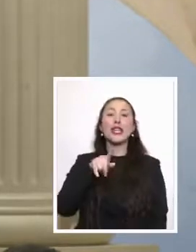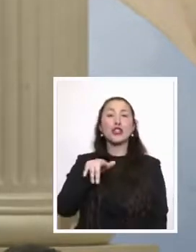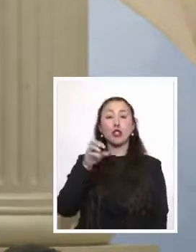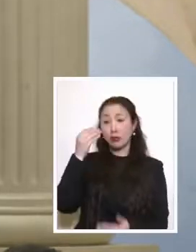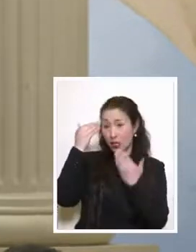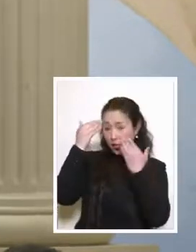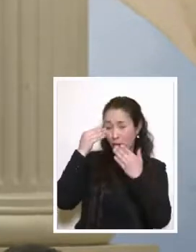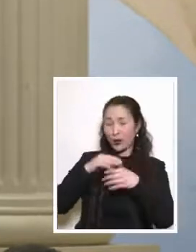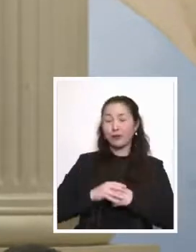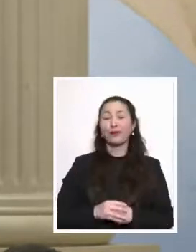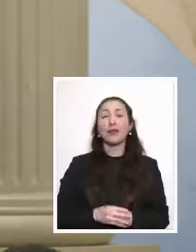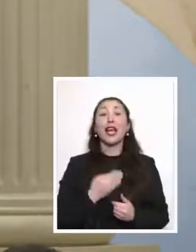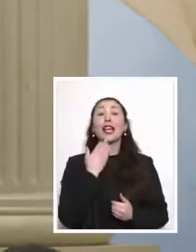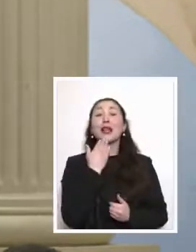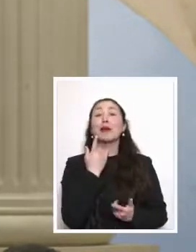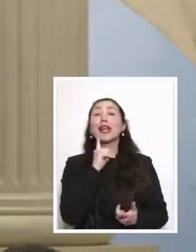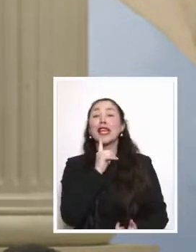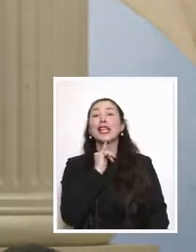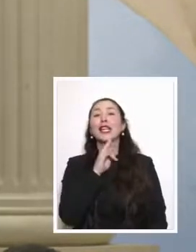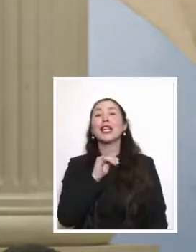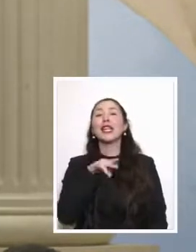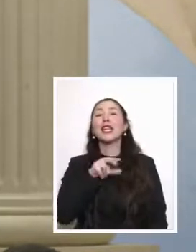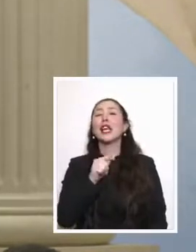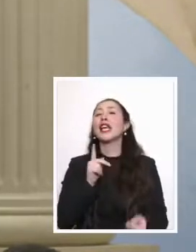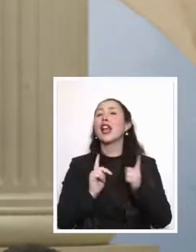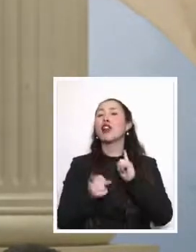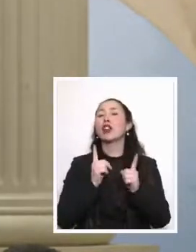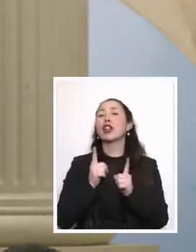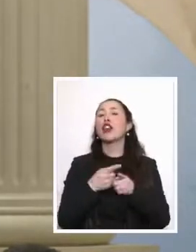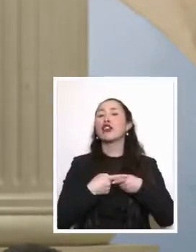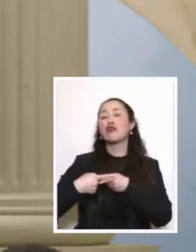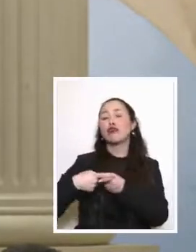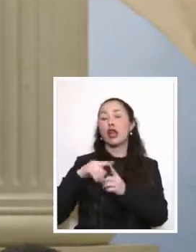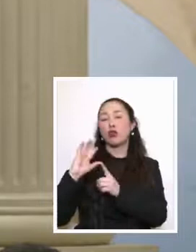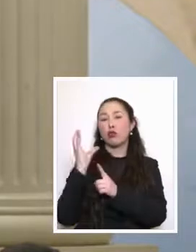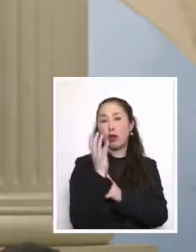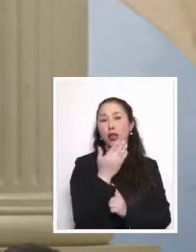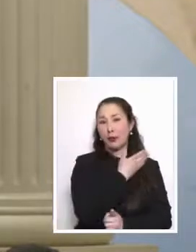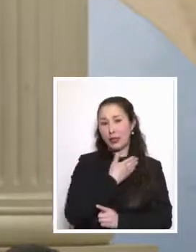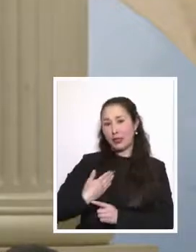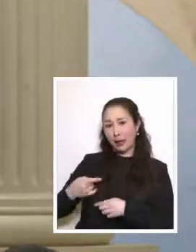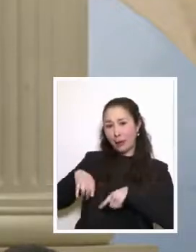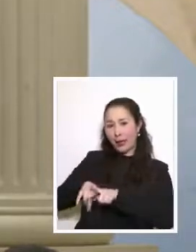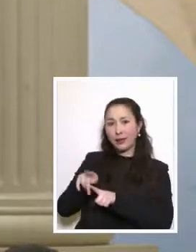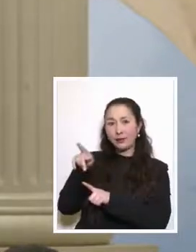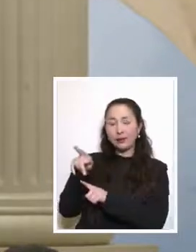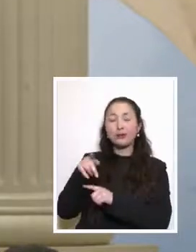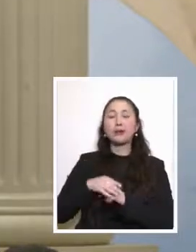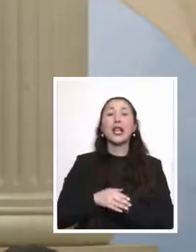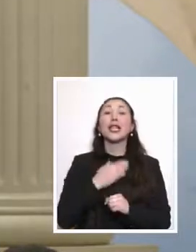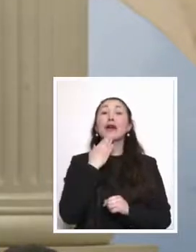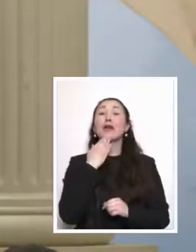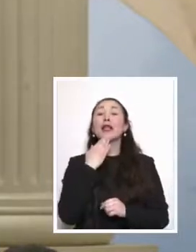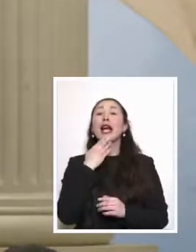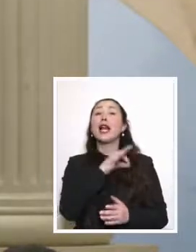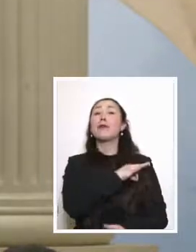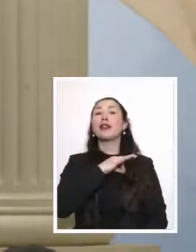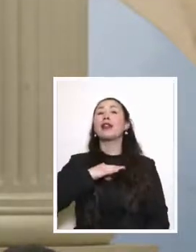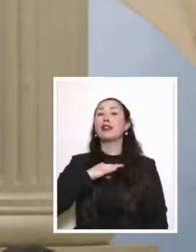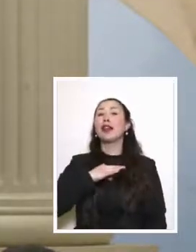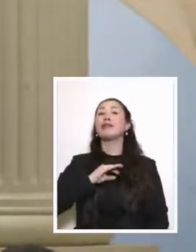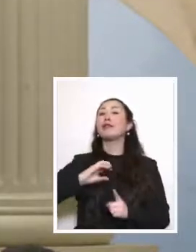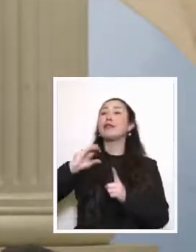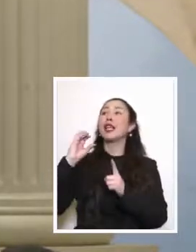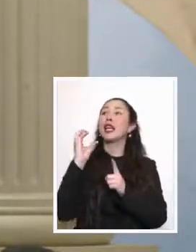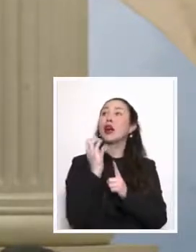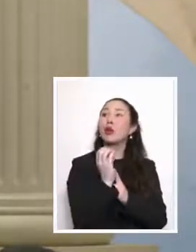también a la señora Irina Caramanos, coordinadora sociocultural de la Presidencia, a la ministra de las Culturas, ministra